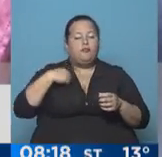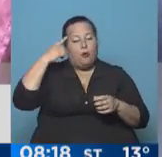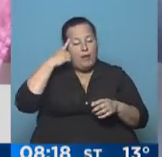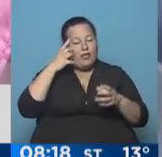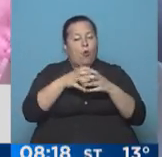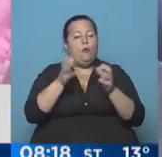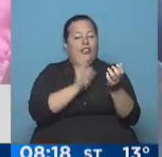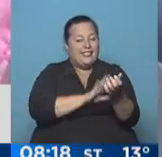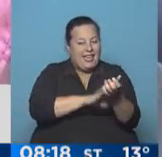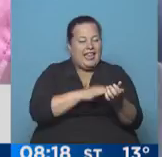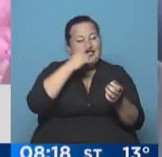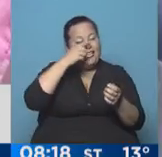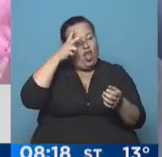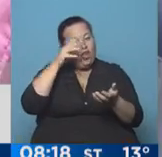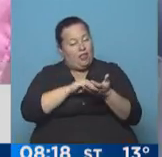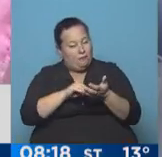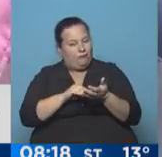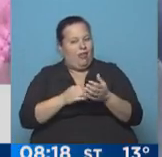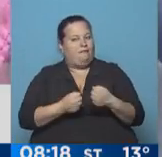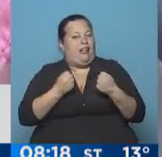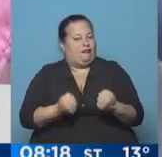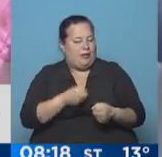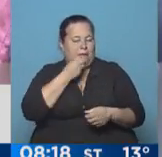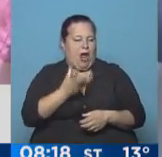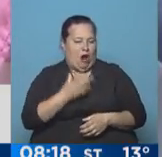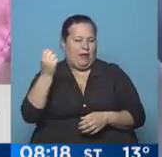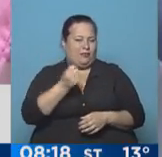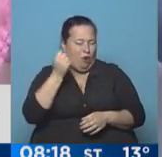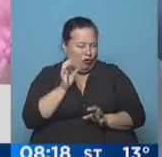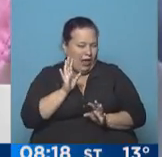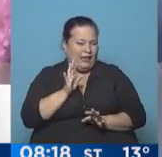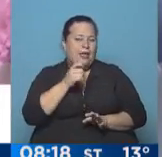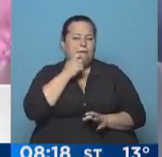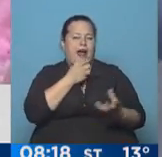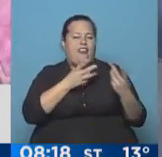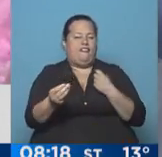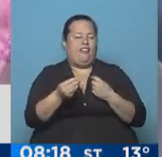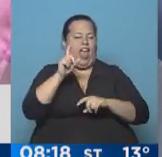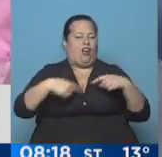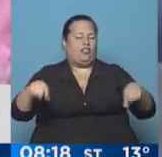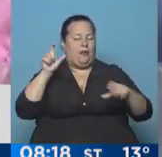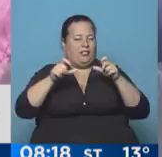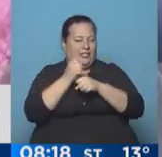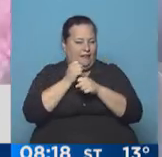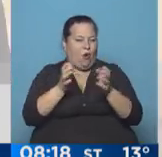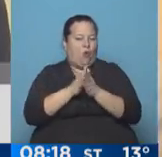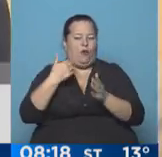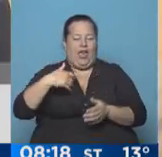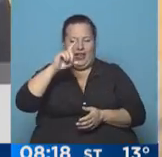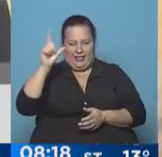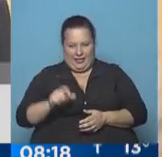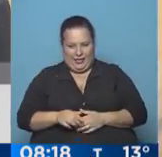presencia de frente de izquierda con 7 u 8 diputados va a jugar un papel muy importante a la hora de defender los intereses de los trabajadores y del conjunto del país